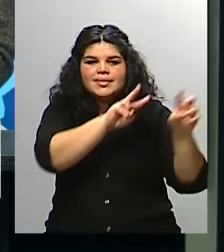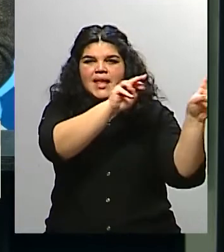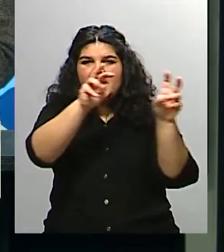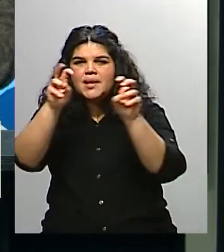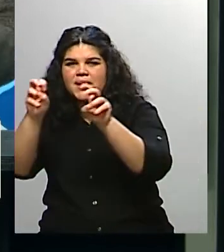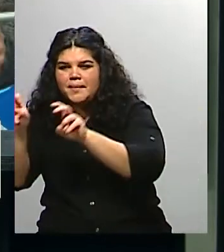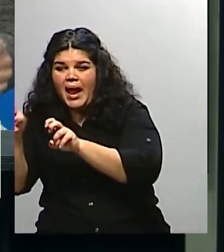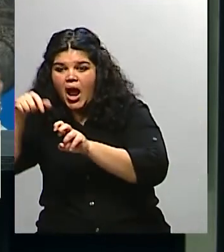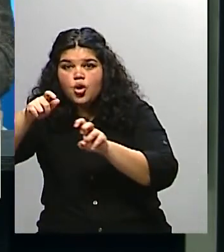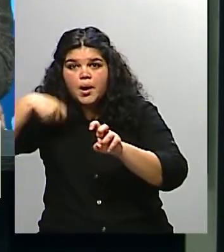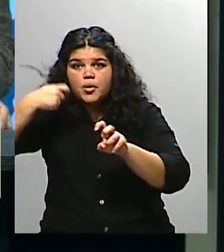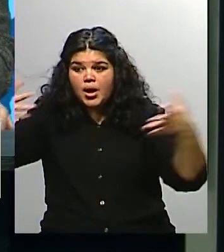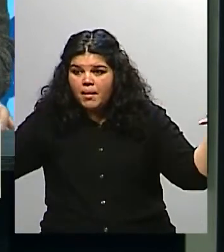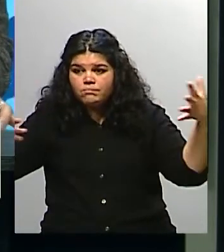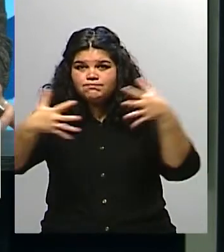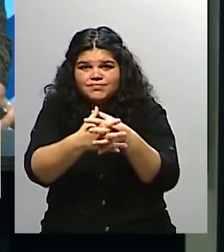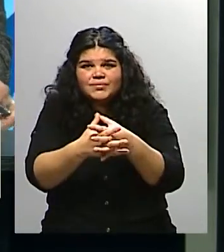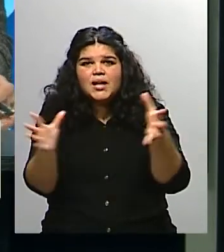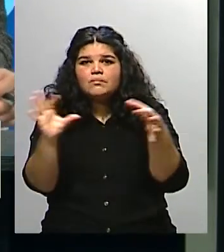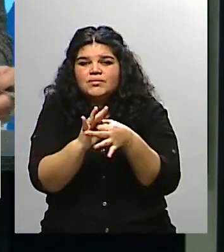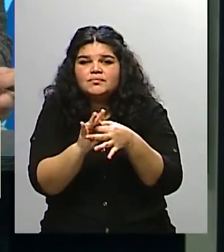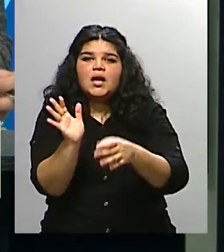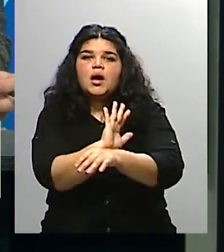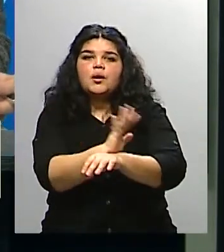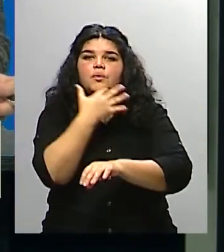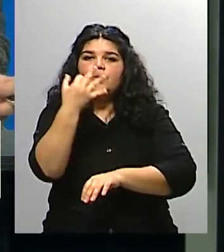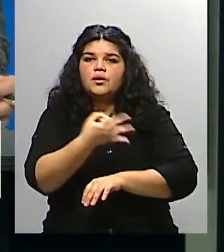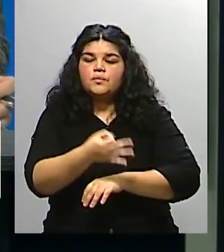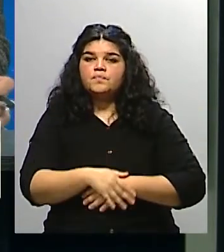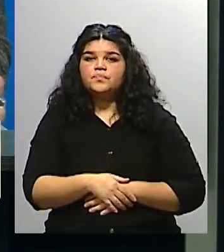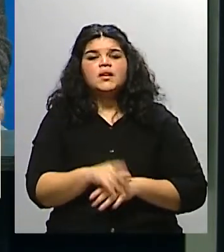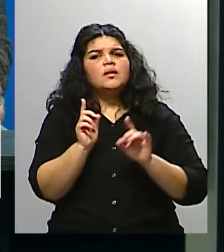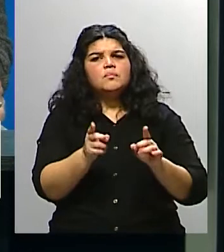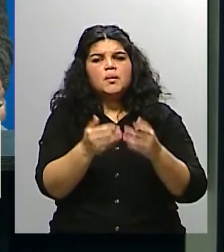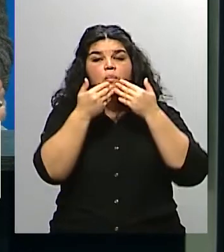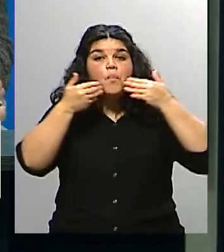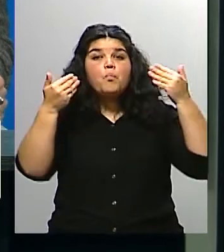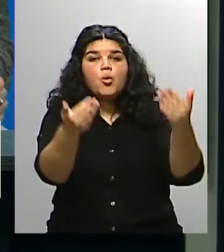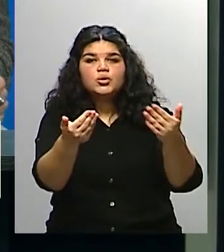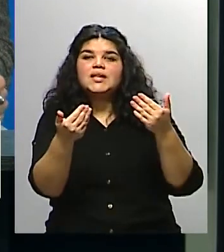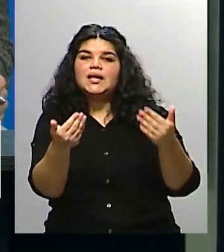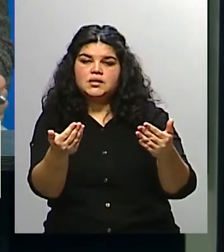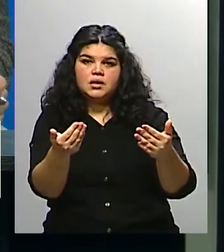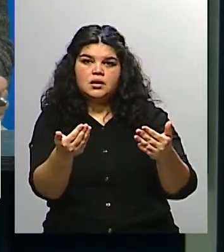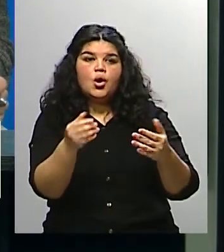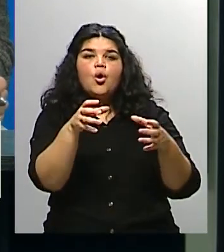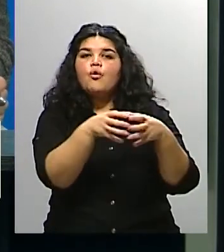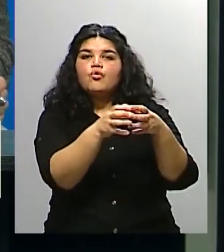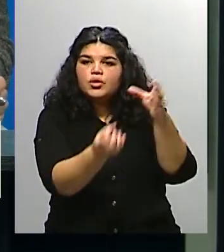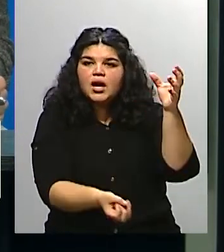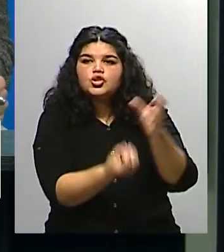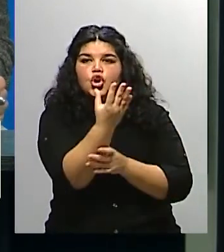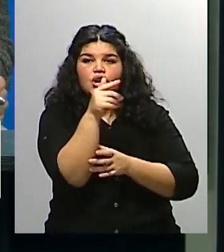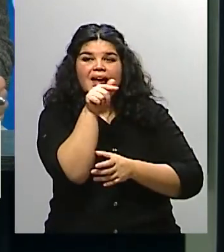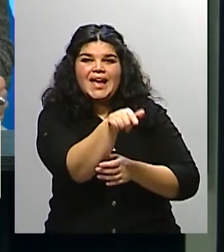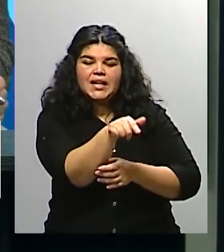también los invito y hago pública mi agradecimiento a interiorizarse un poco más de los trabajos que lleva adelante la Fundación Omacha, de la